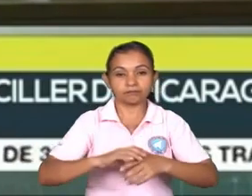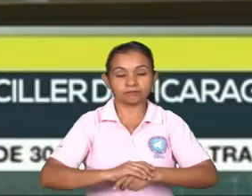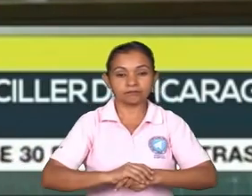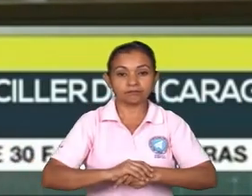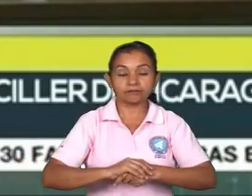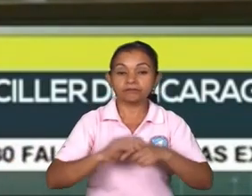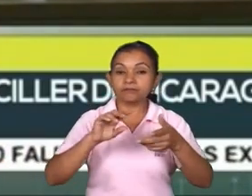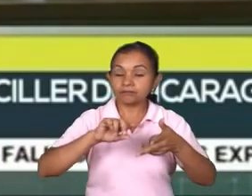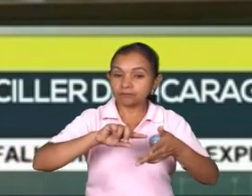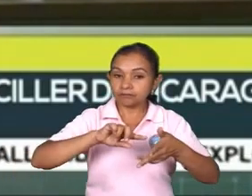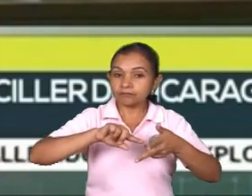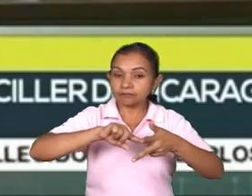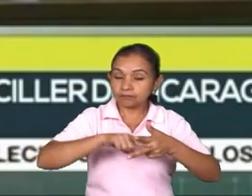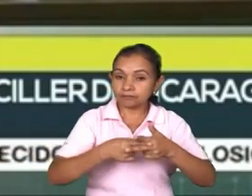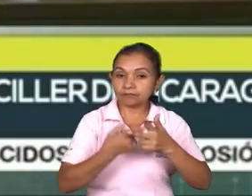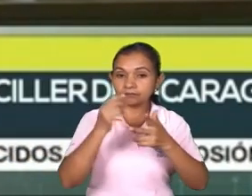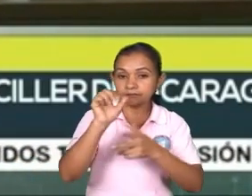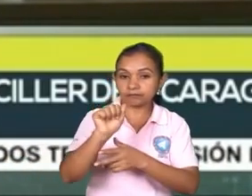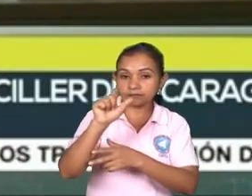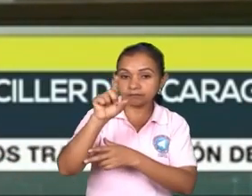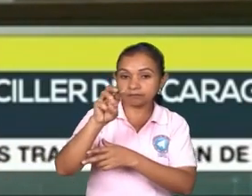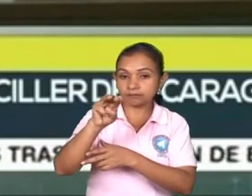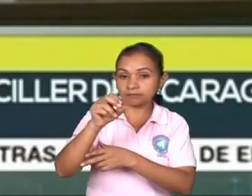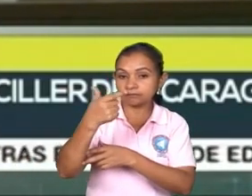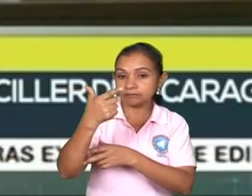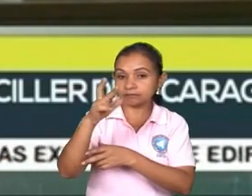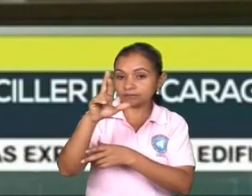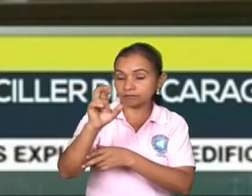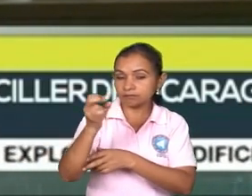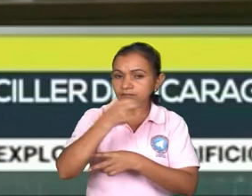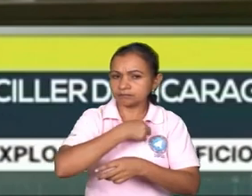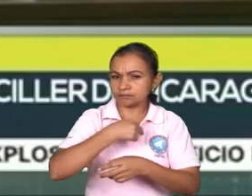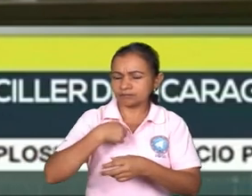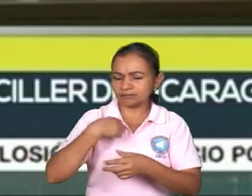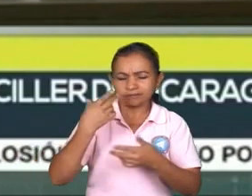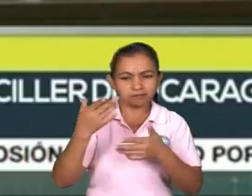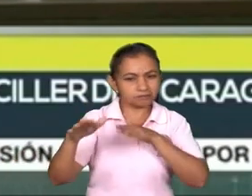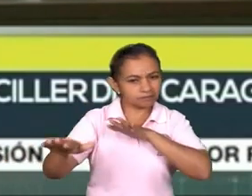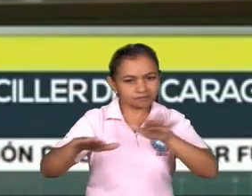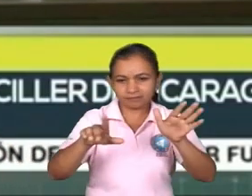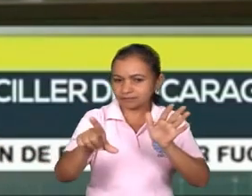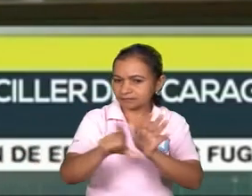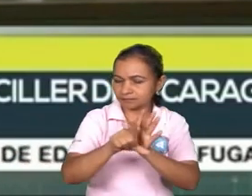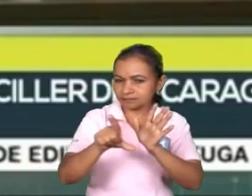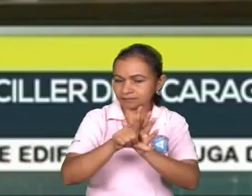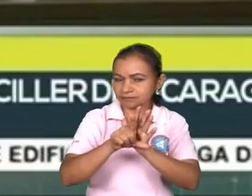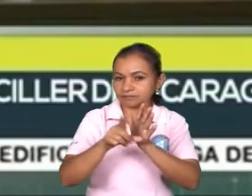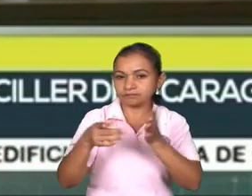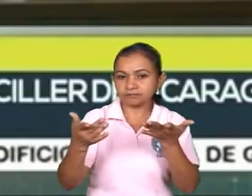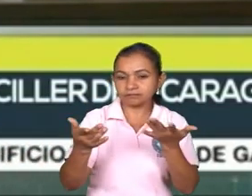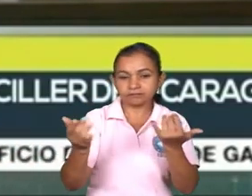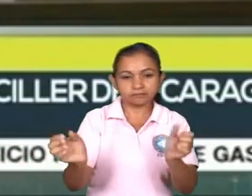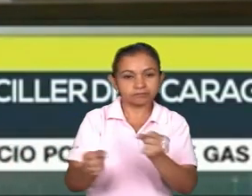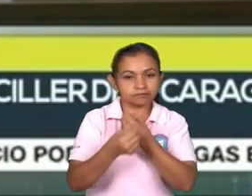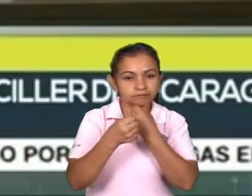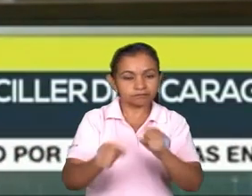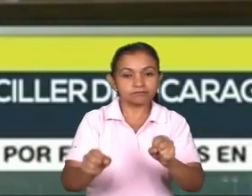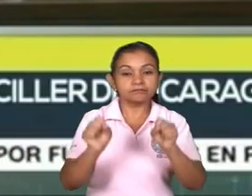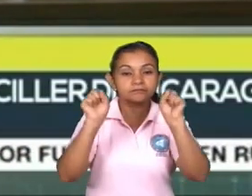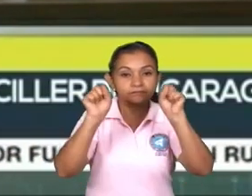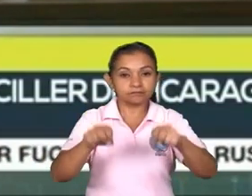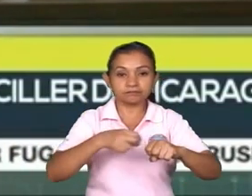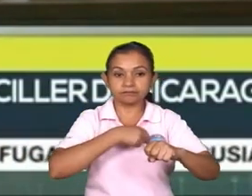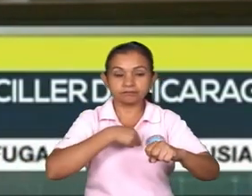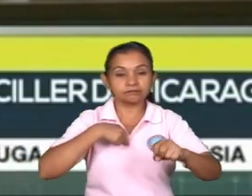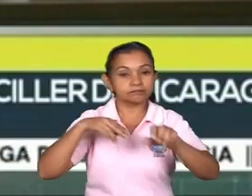Por consiguiente, Almagro lo que está actuando es de una forma improcedente, ilegal y precisamente